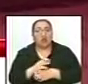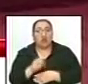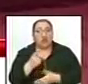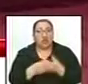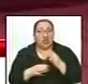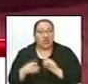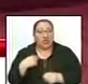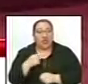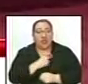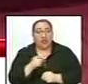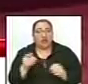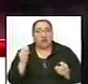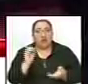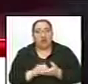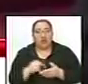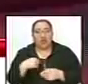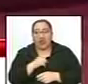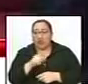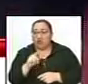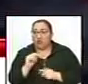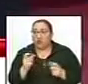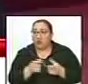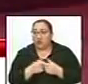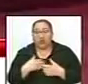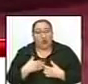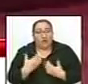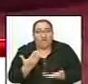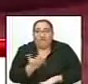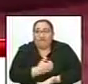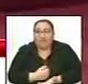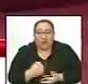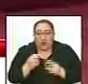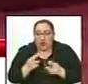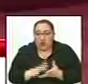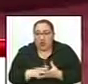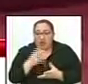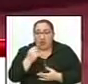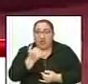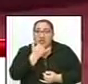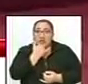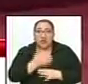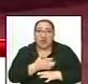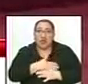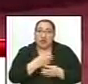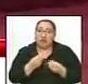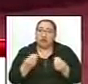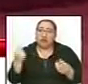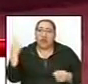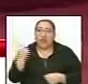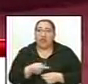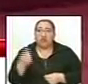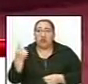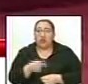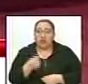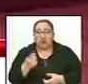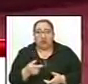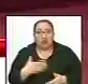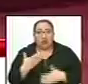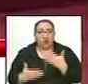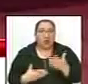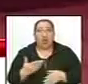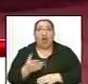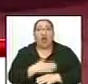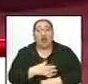hace la denuncia, quien además tiene una denuncia en esta subcomisión, y yo lamento, ojalá que se aprenda los errores de haber dejado tantas denuncias, no he visto ese entusiasmo